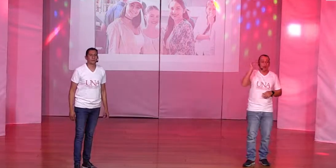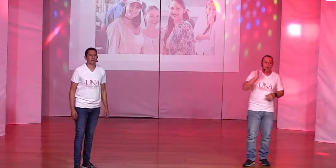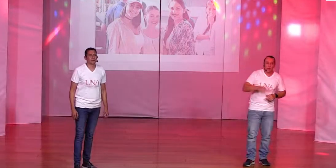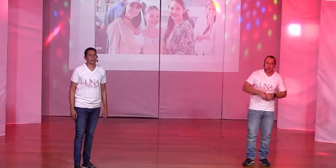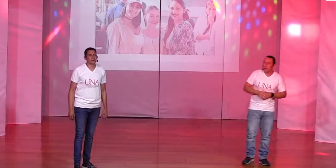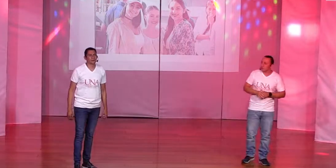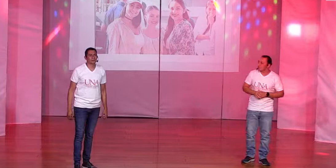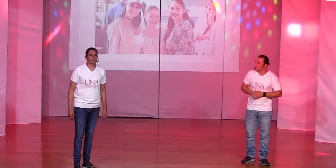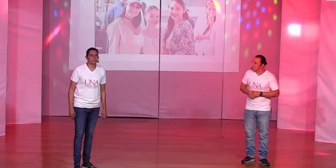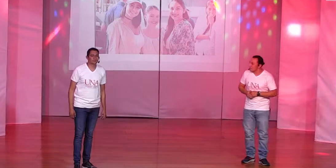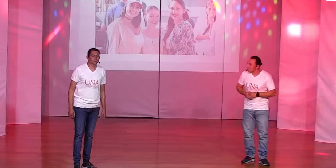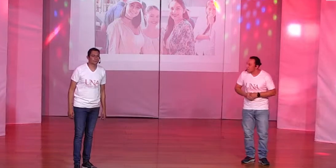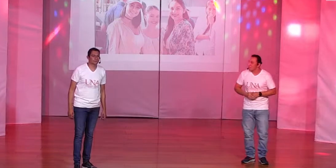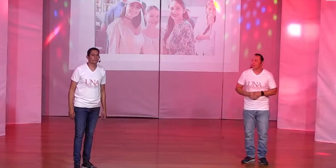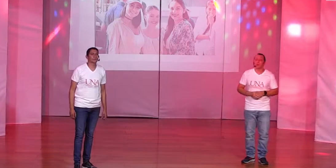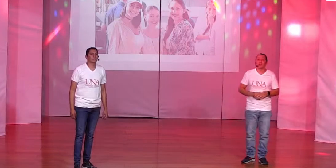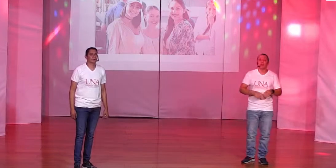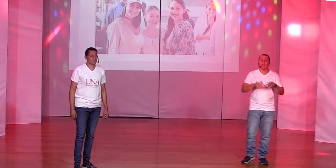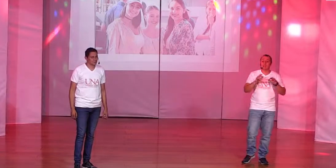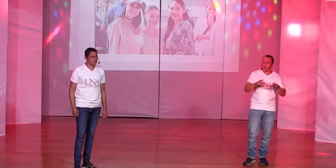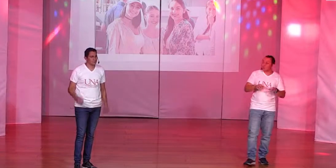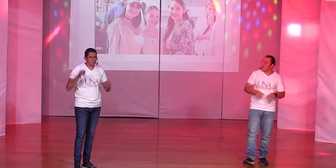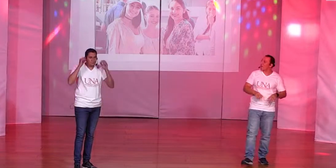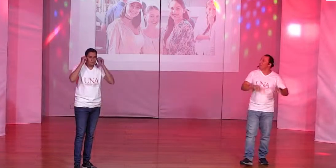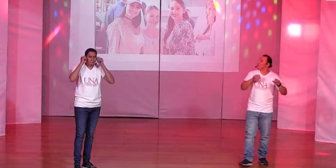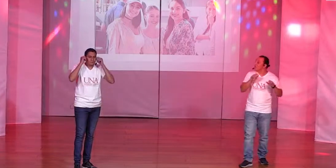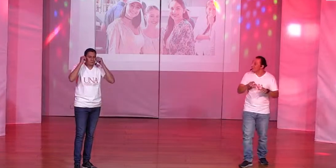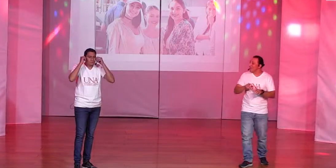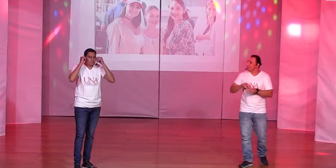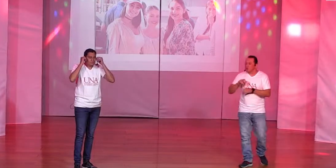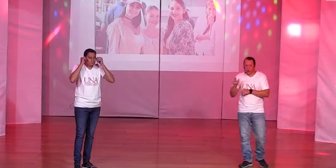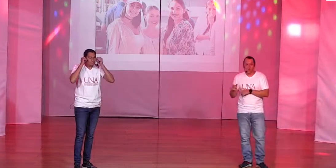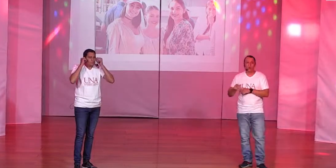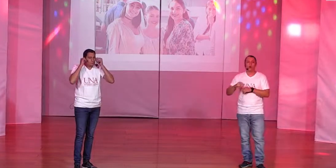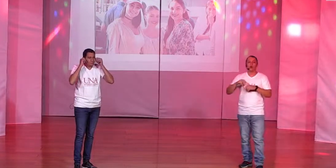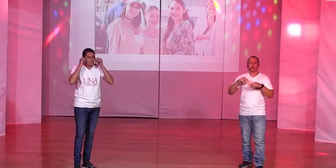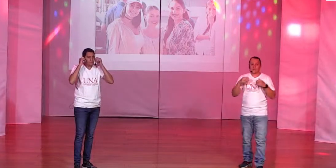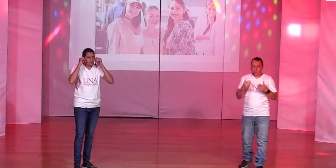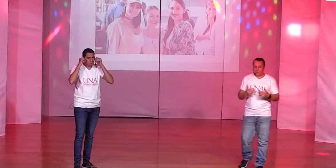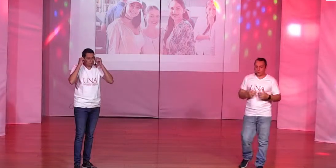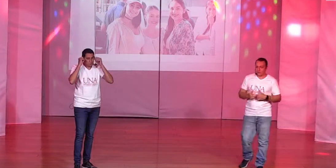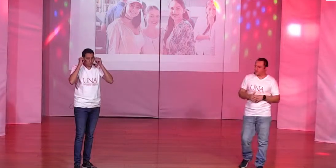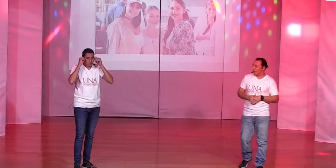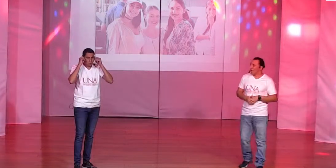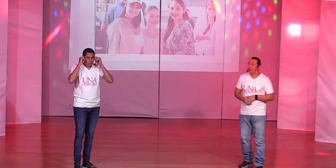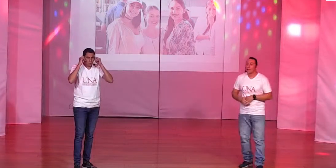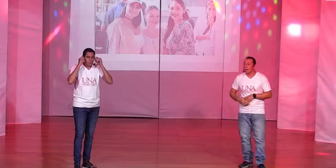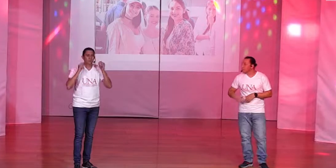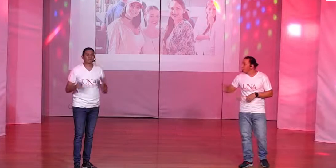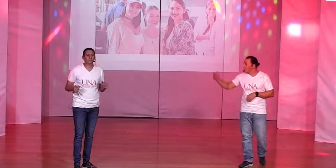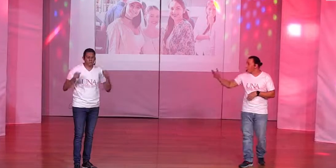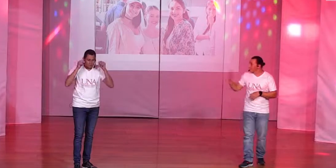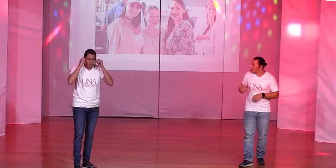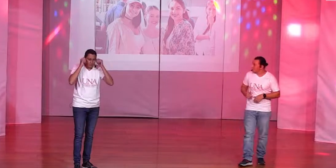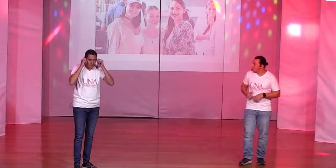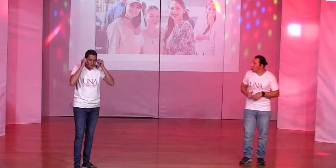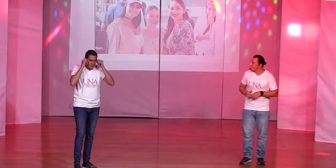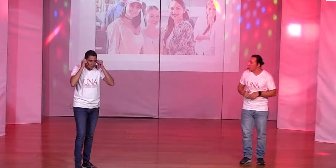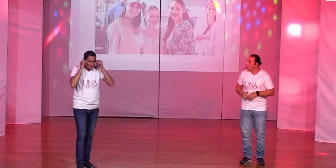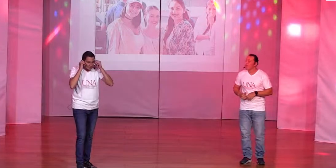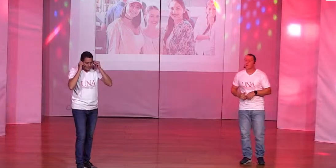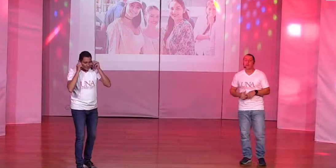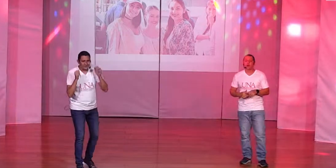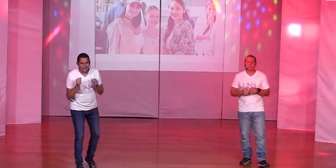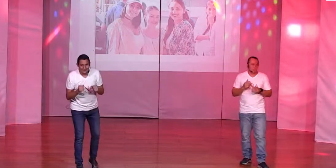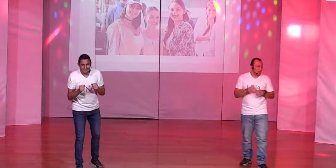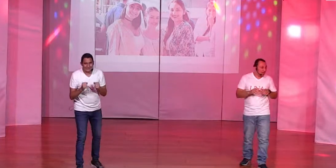llama Juan87, tiene que poner la respuesta y el correo de la universidad. Vamos a ver para el siguiente premio,